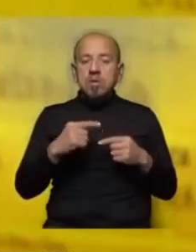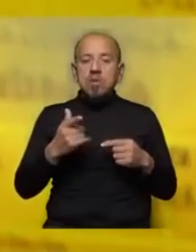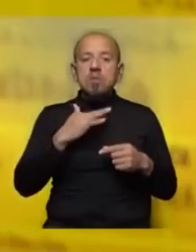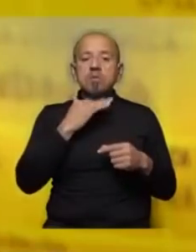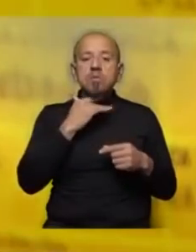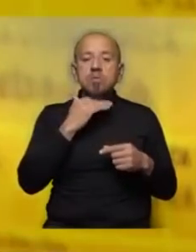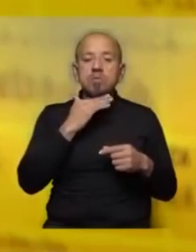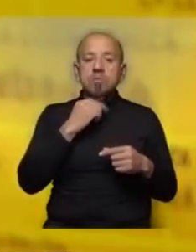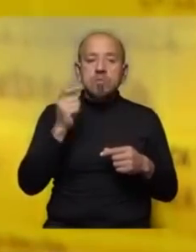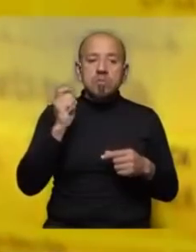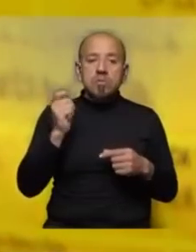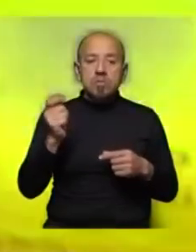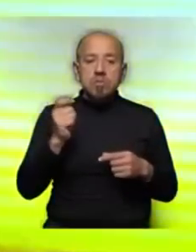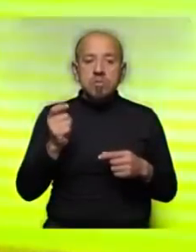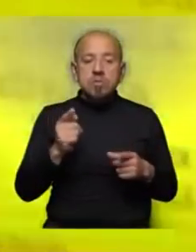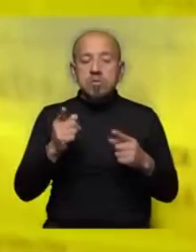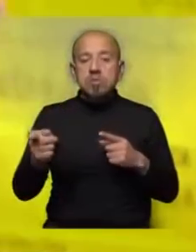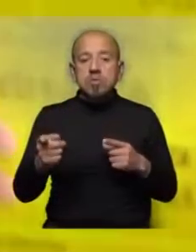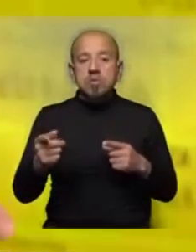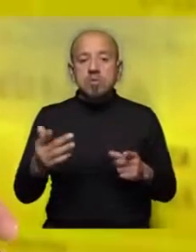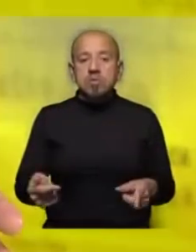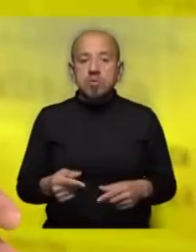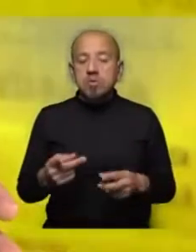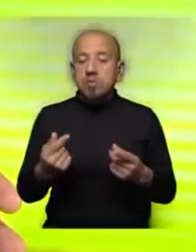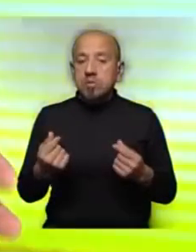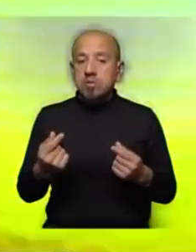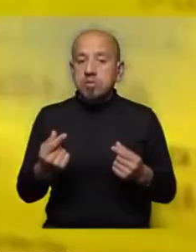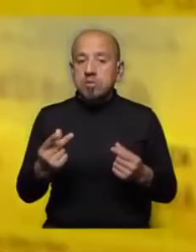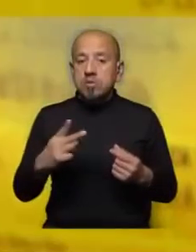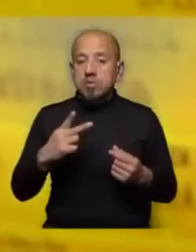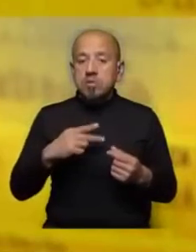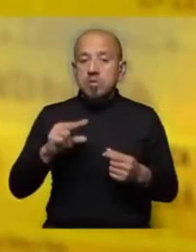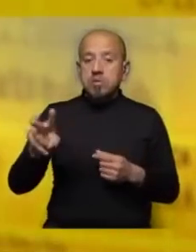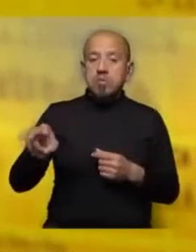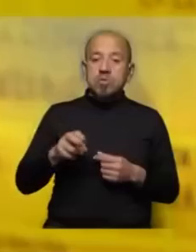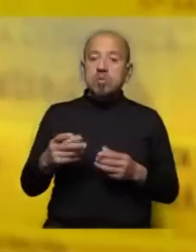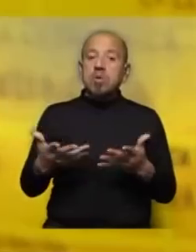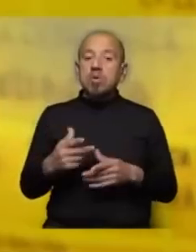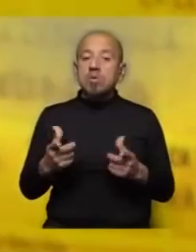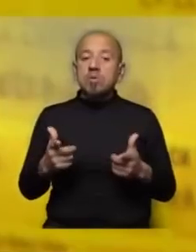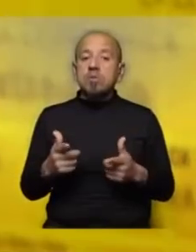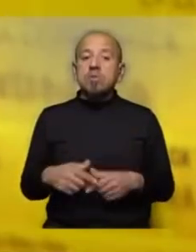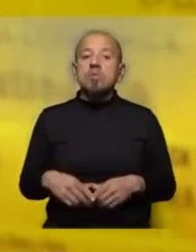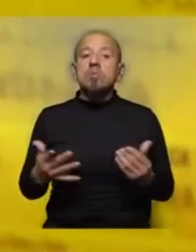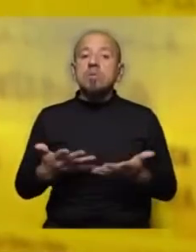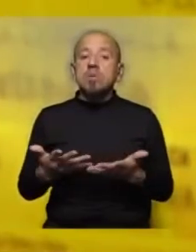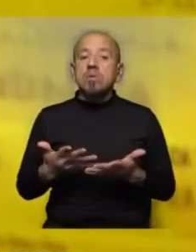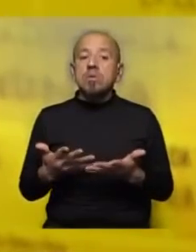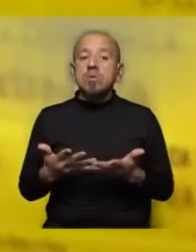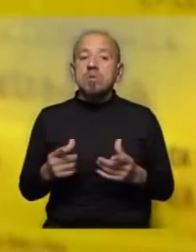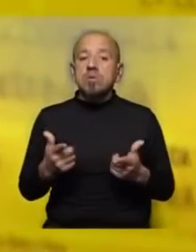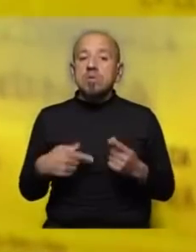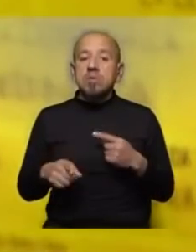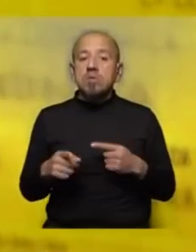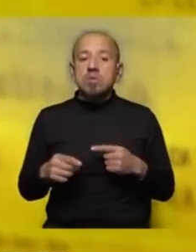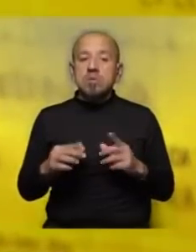pública de gente que haya cado a un cargo público haya enriquecido por ahora no hay por ahora no no